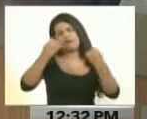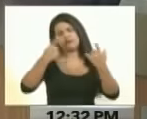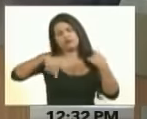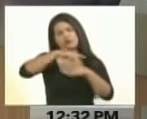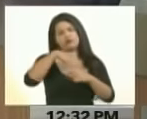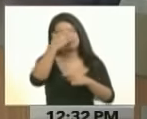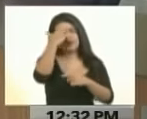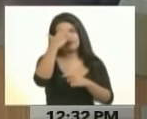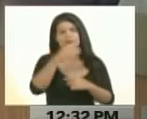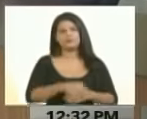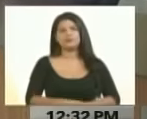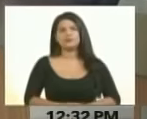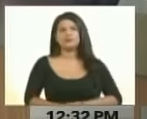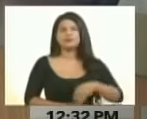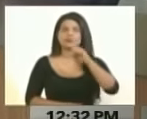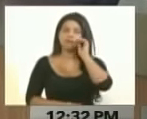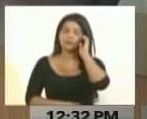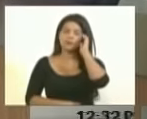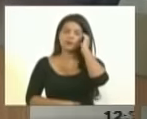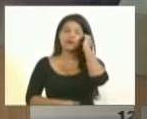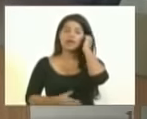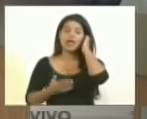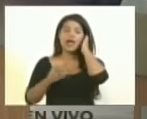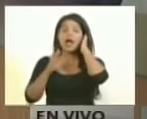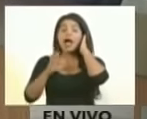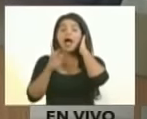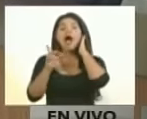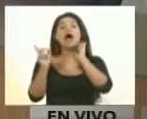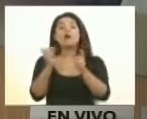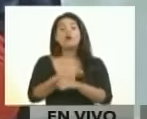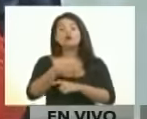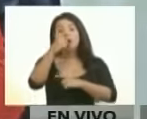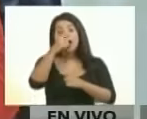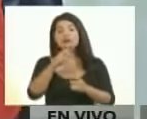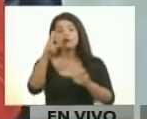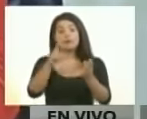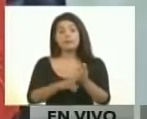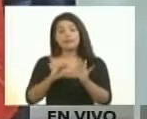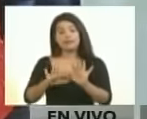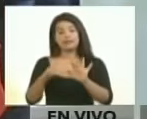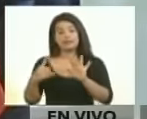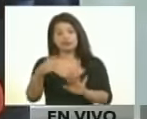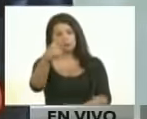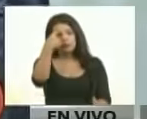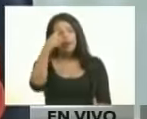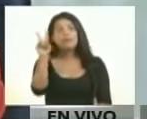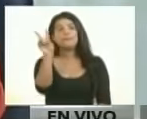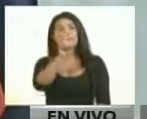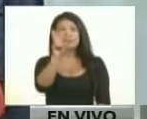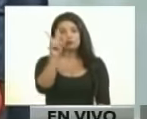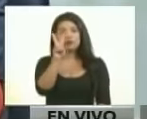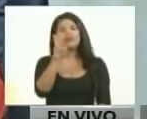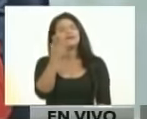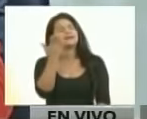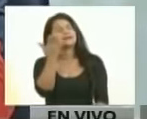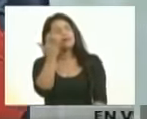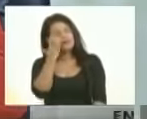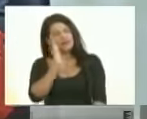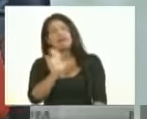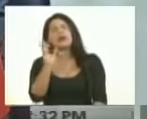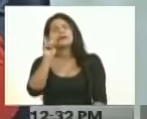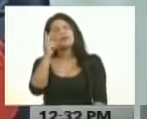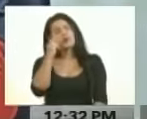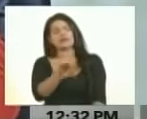Fíjense, en agosto del 2016, Venezuela, previendo justamente todo esto que se venía, toda